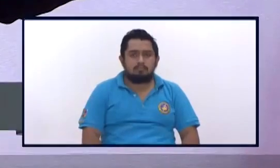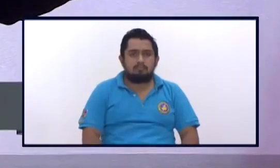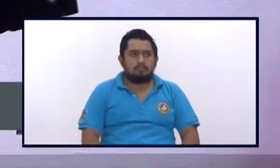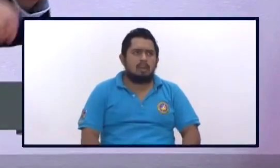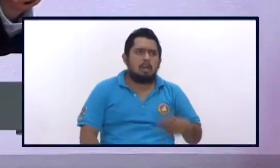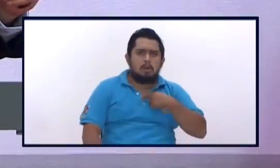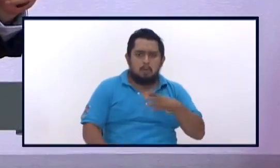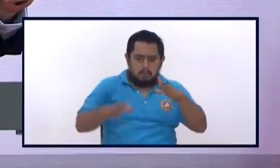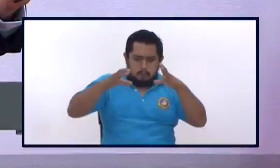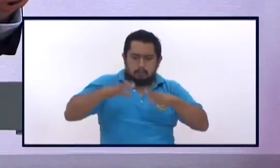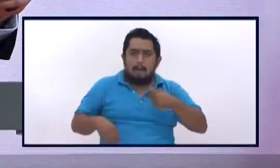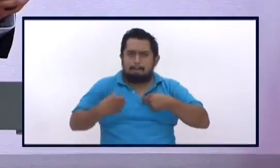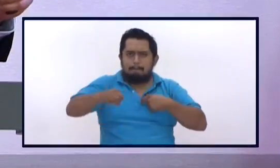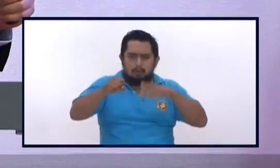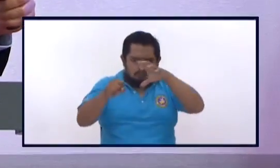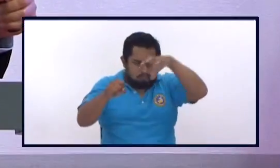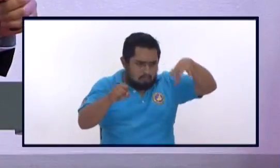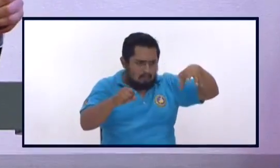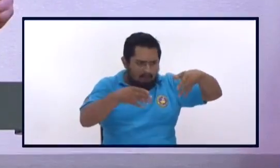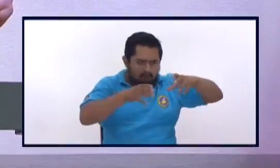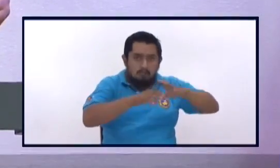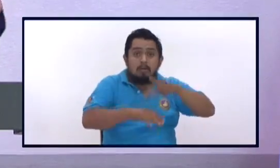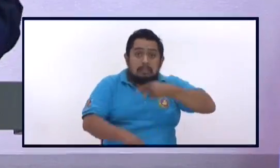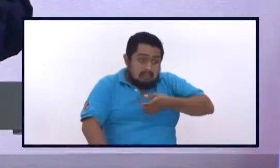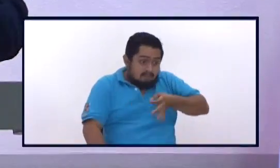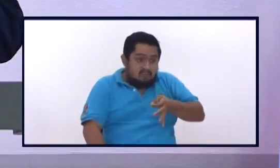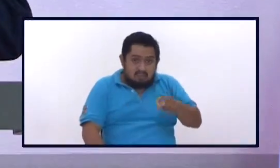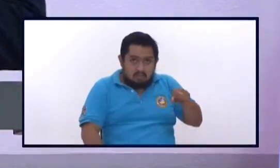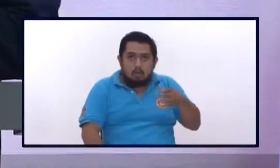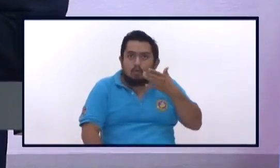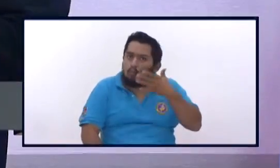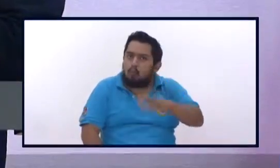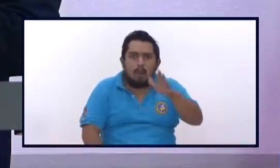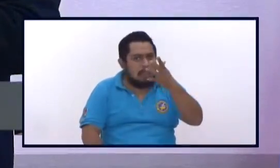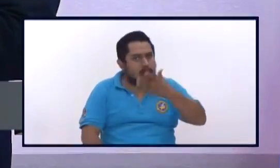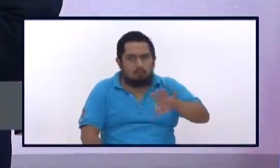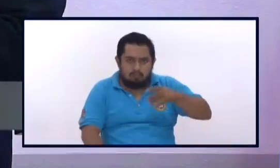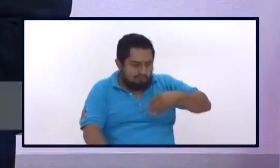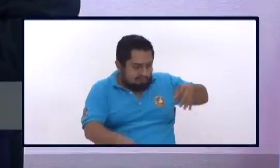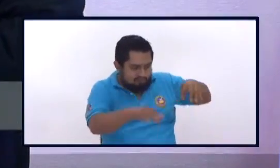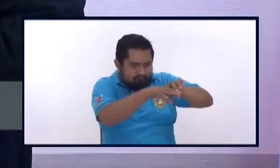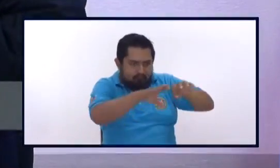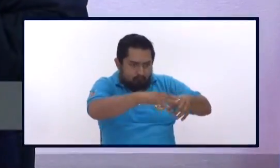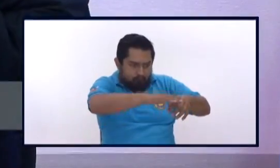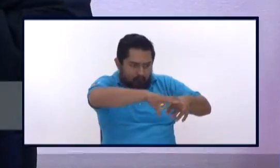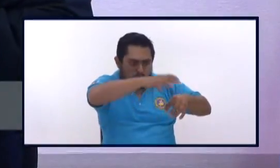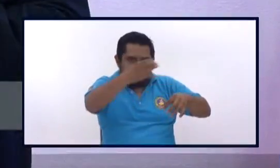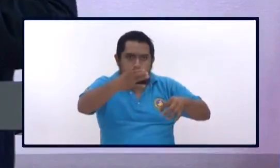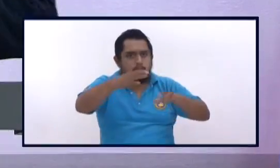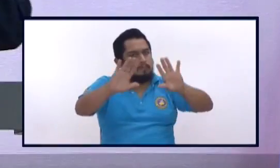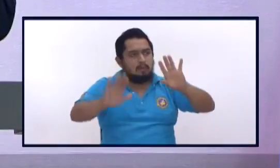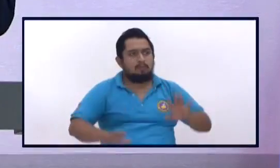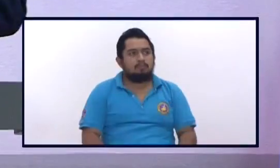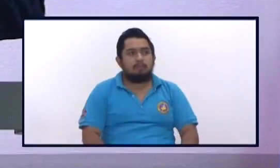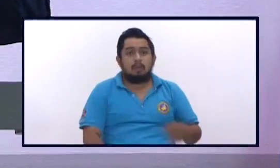island al cajón por eso si tiene una llave normal como la gente decente del universo es